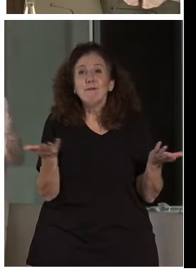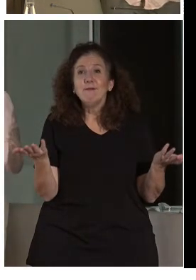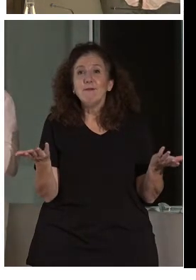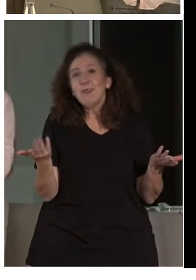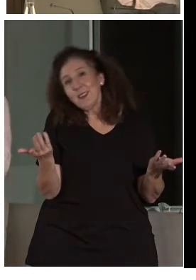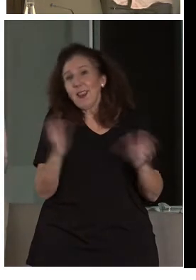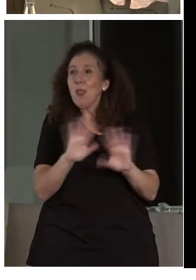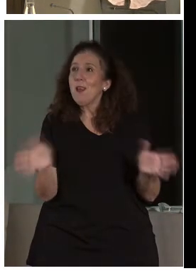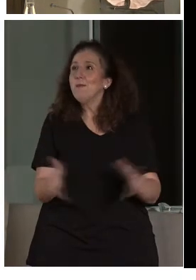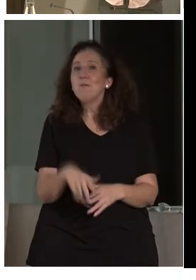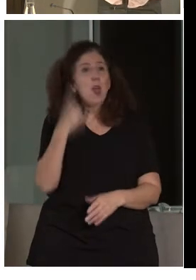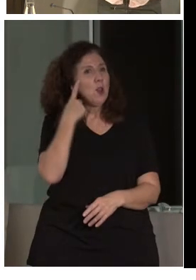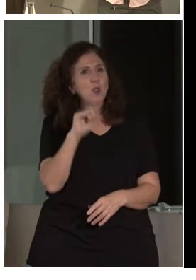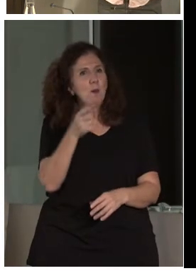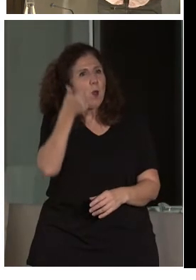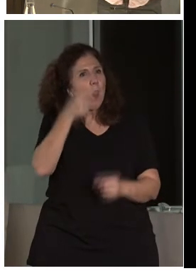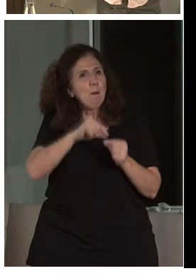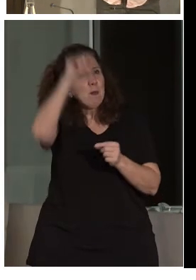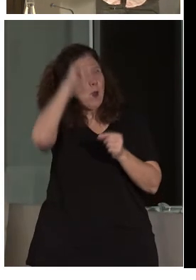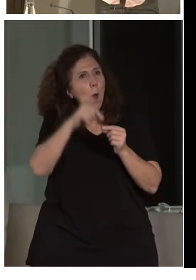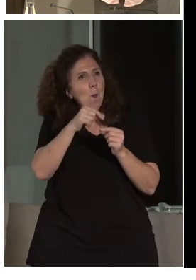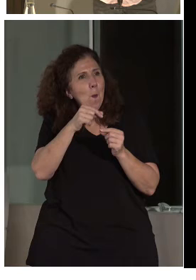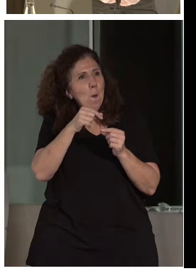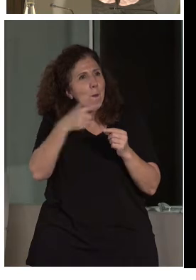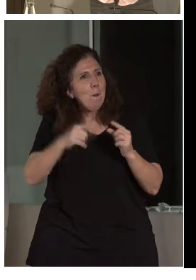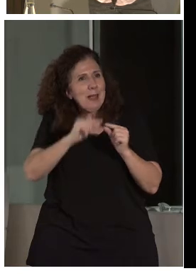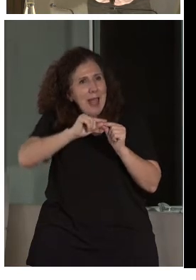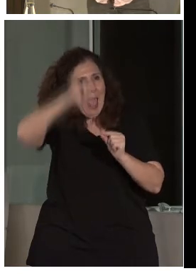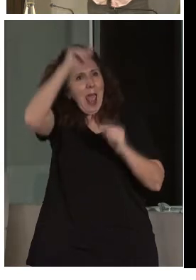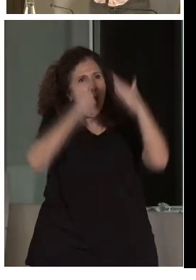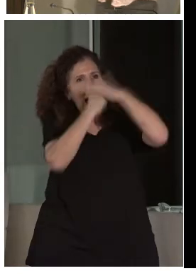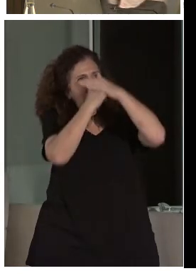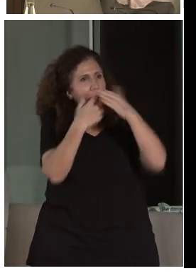Pues nada, ¿no sabéis cuál es el pico más alto de Huelva?